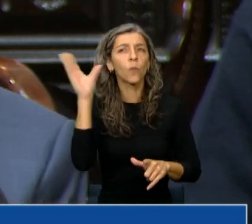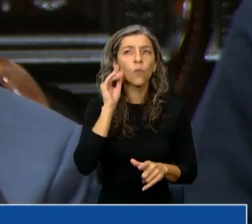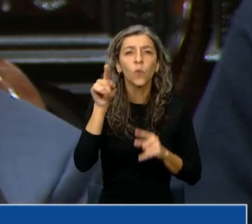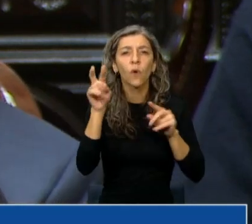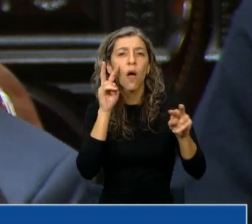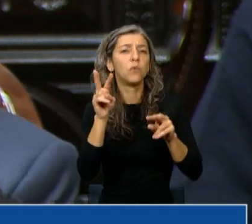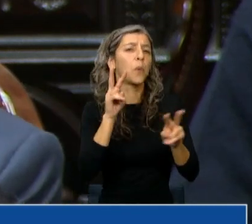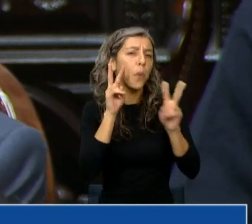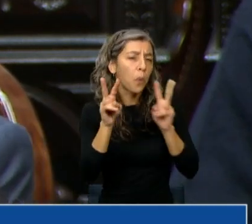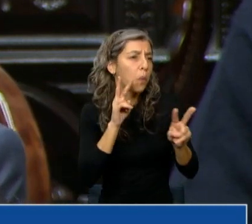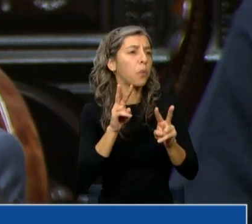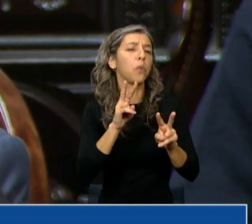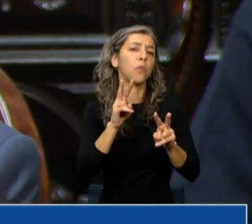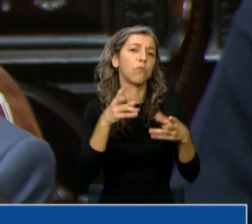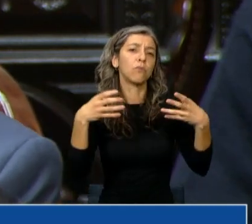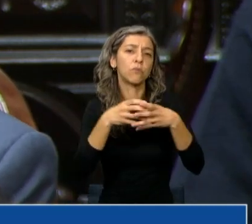la oposición